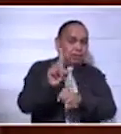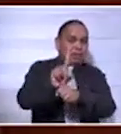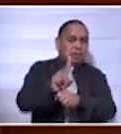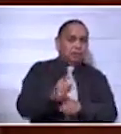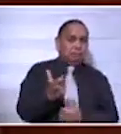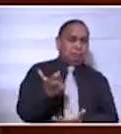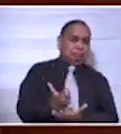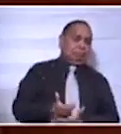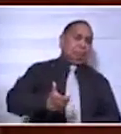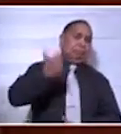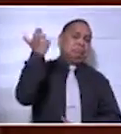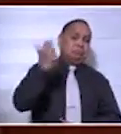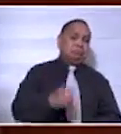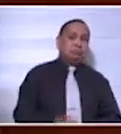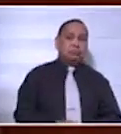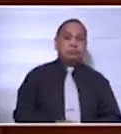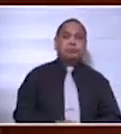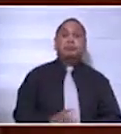fortuna, son